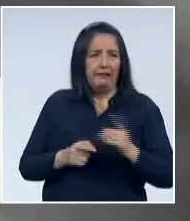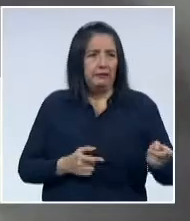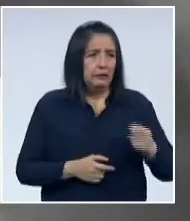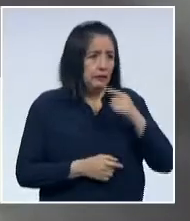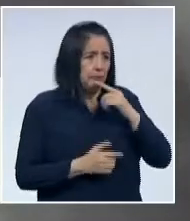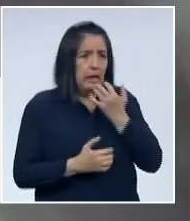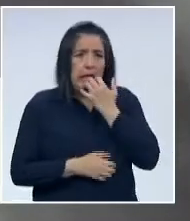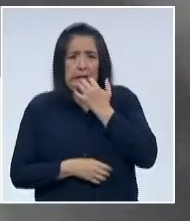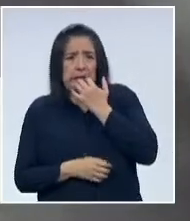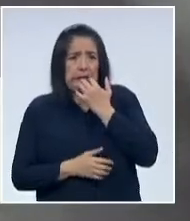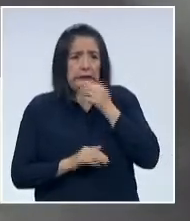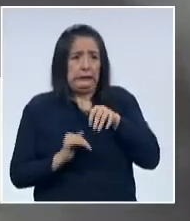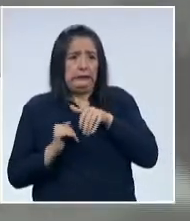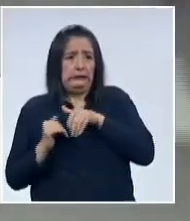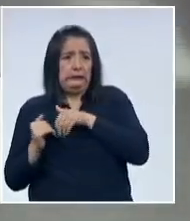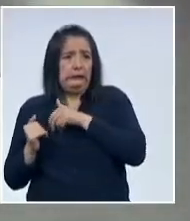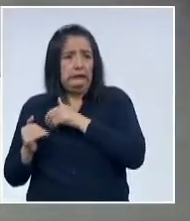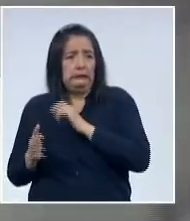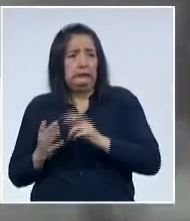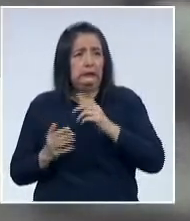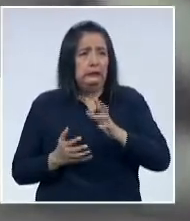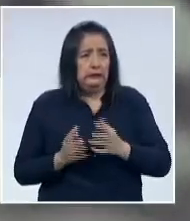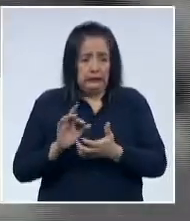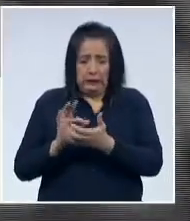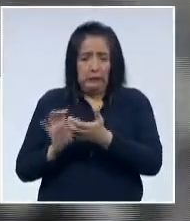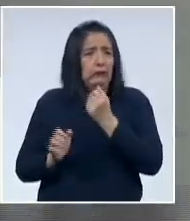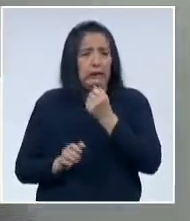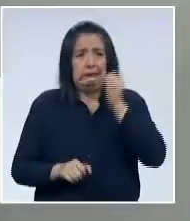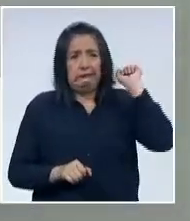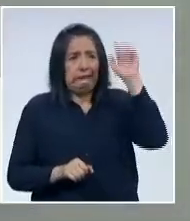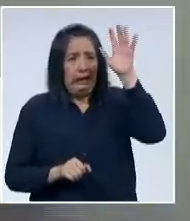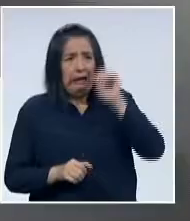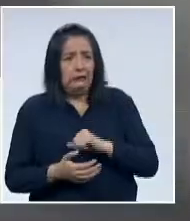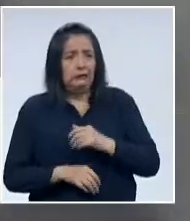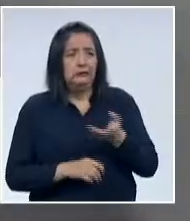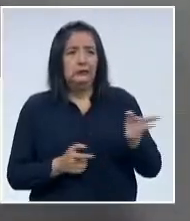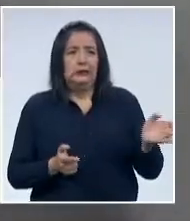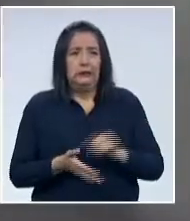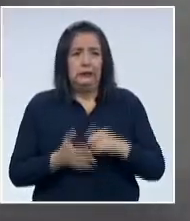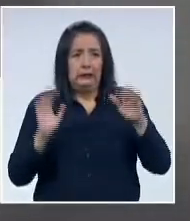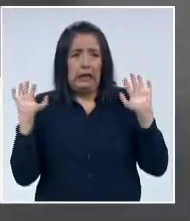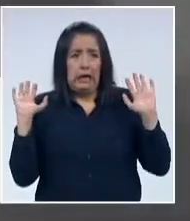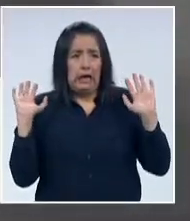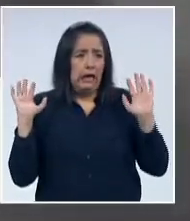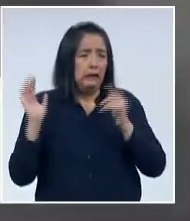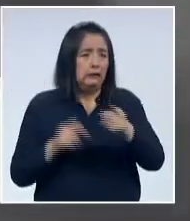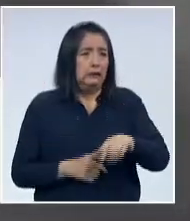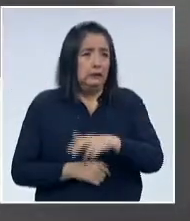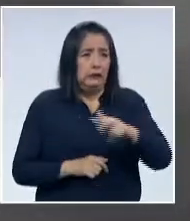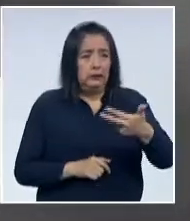mujer asustada corre metros más allá y le lanza el celular a uno de los asaltantes y alza las manos, mientras el